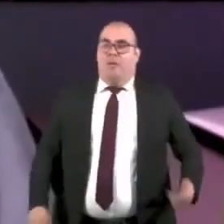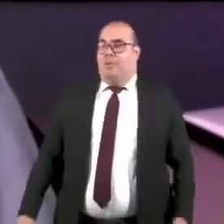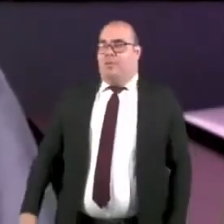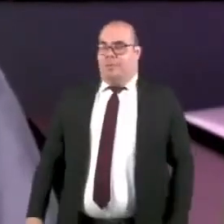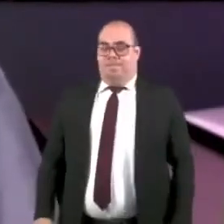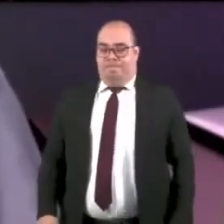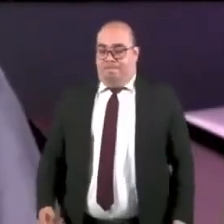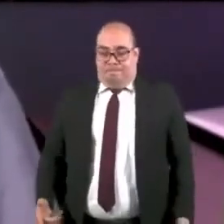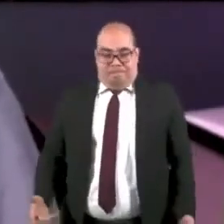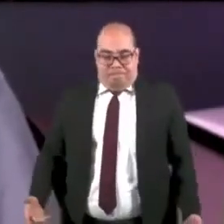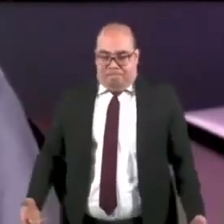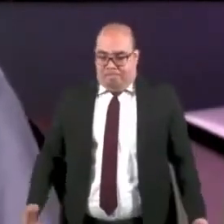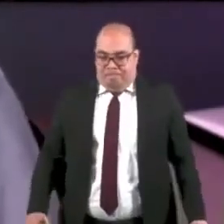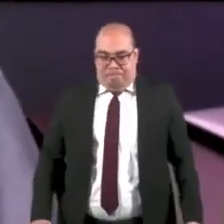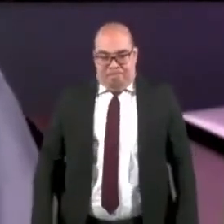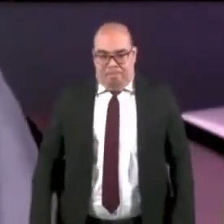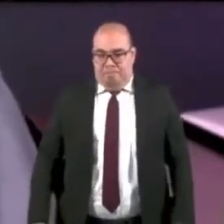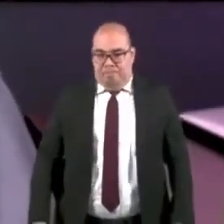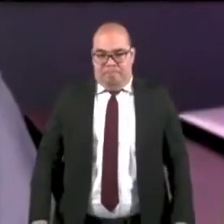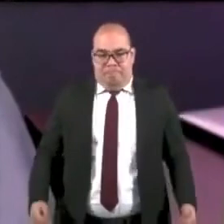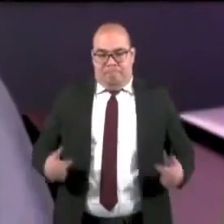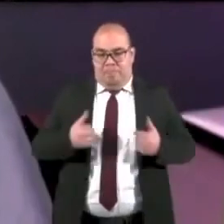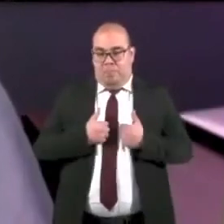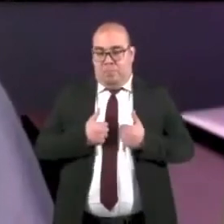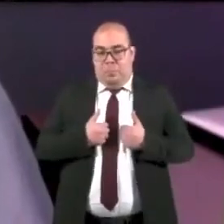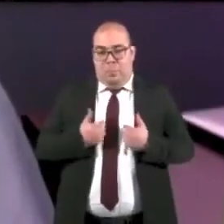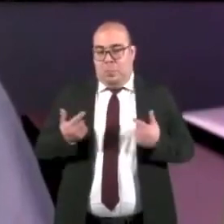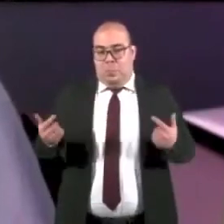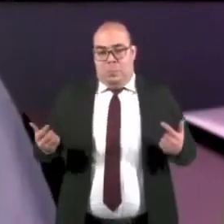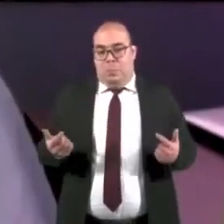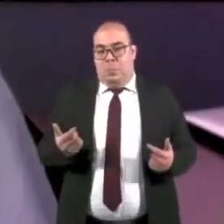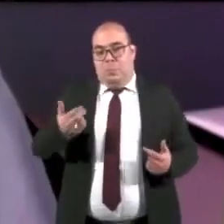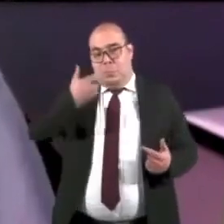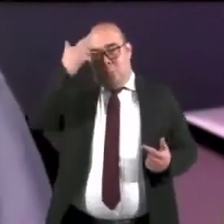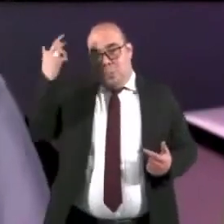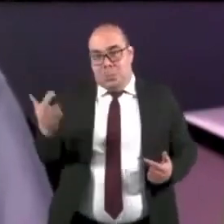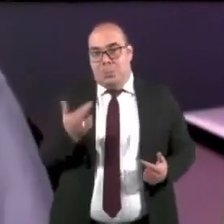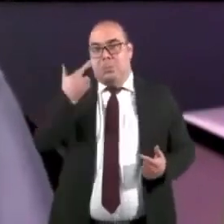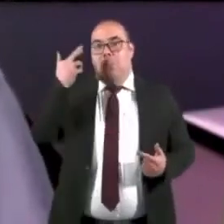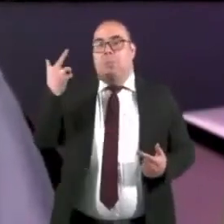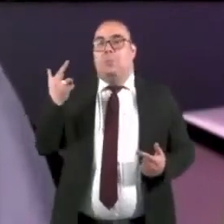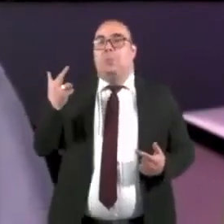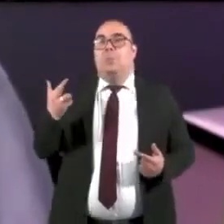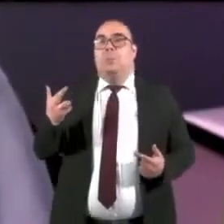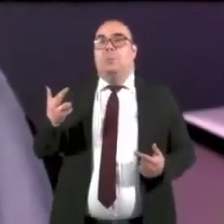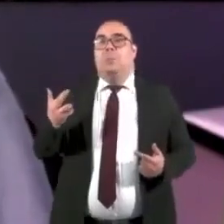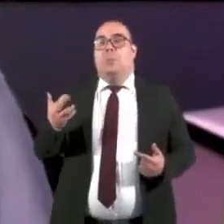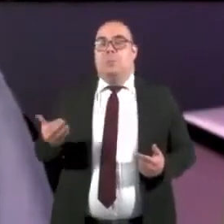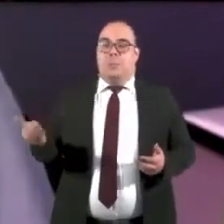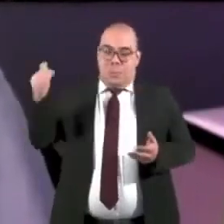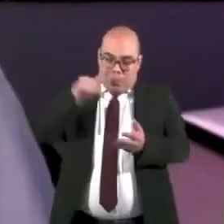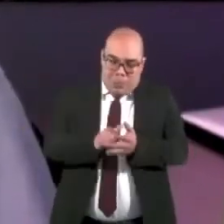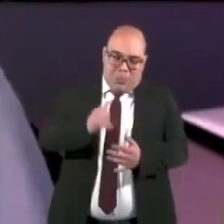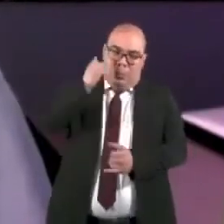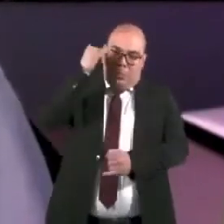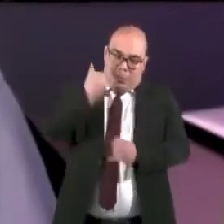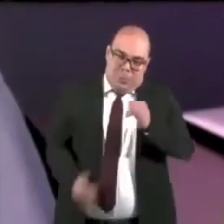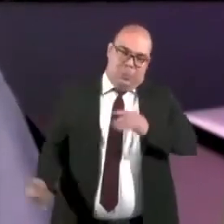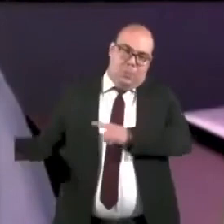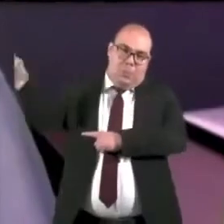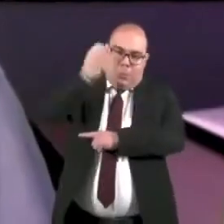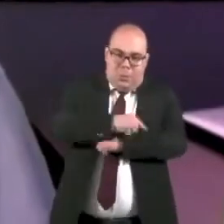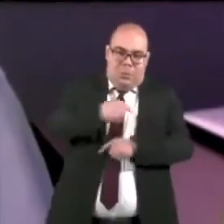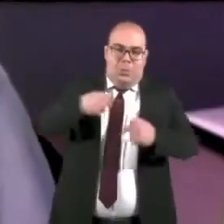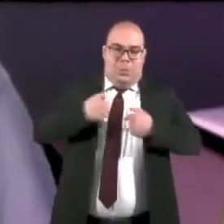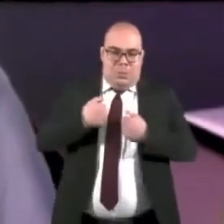yo no tengo problema en seguirlo reiterando y sé que eso va a tocar hasta el último día de mi